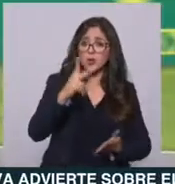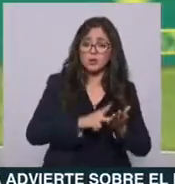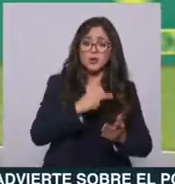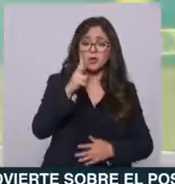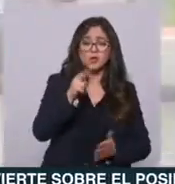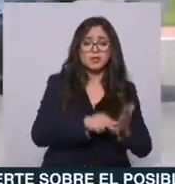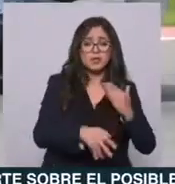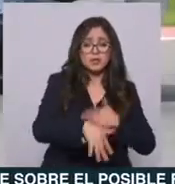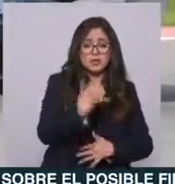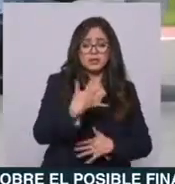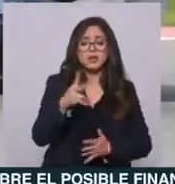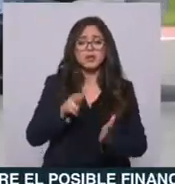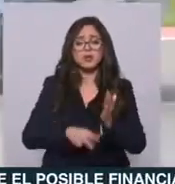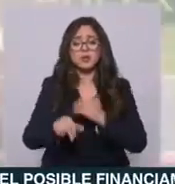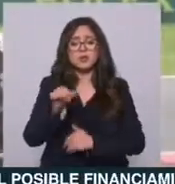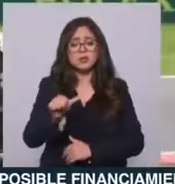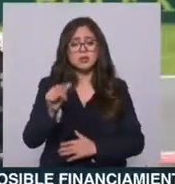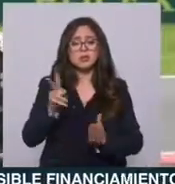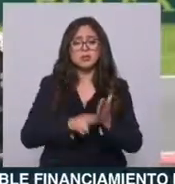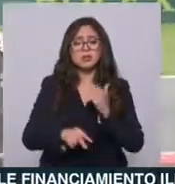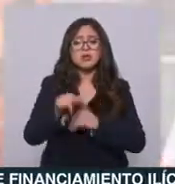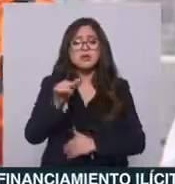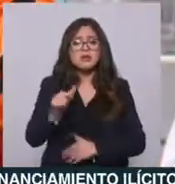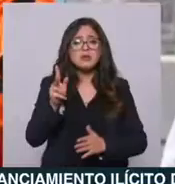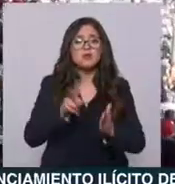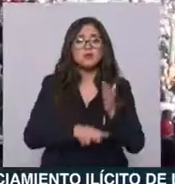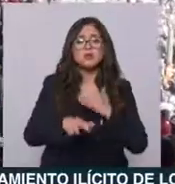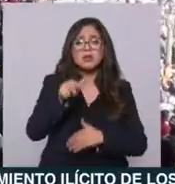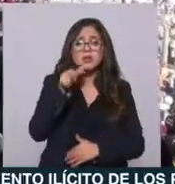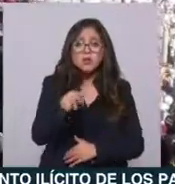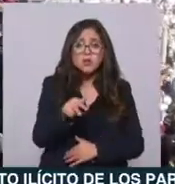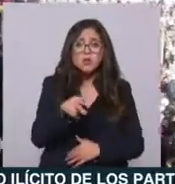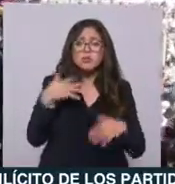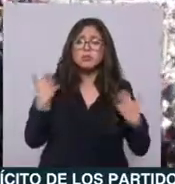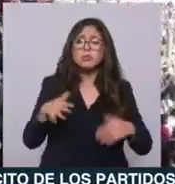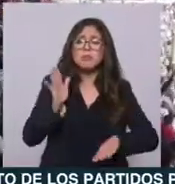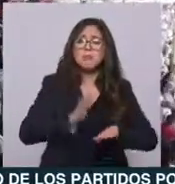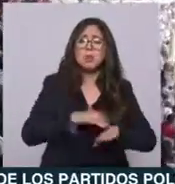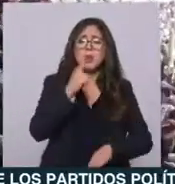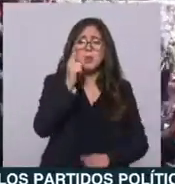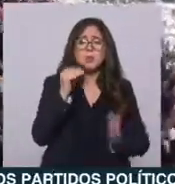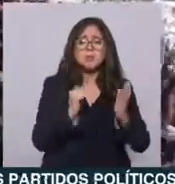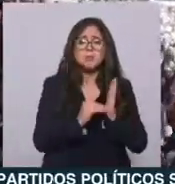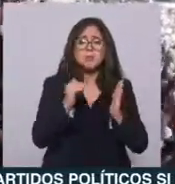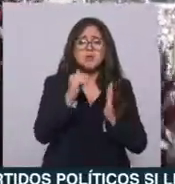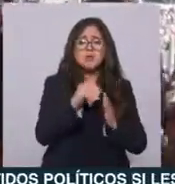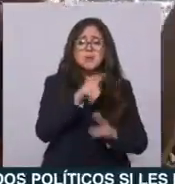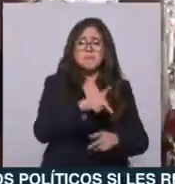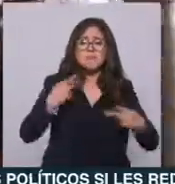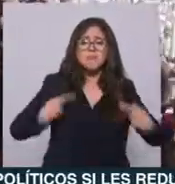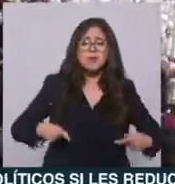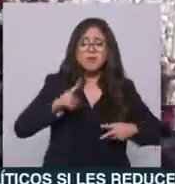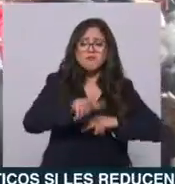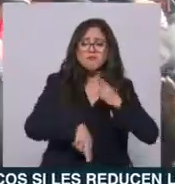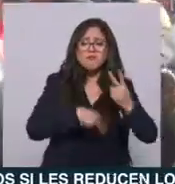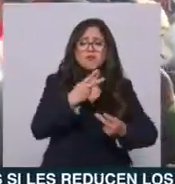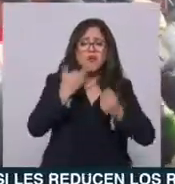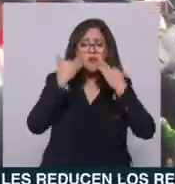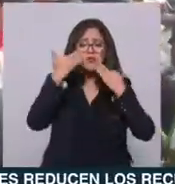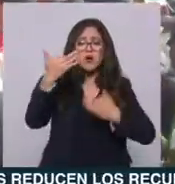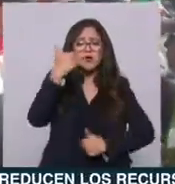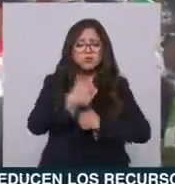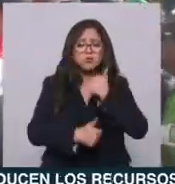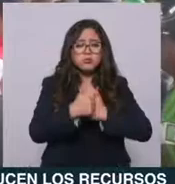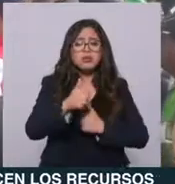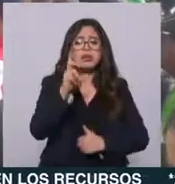2015, 2016, 2017 y 2018, más de 1 millón de personas presenciaron la carrera, se generaron